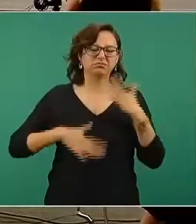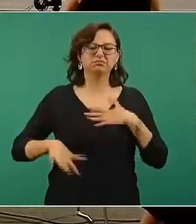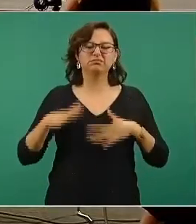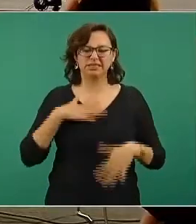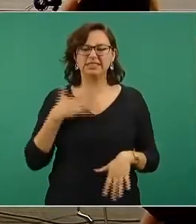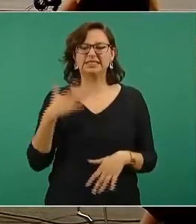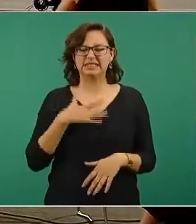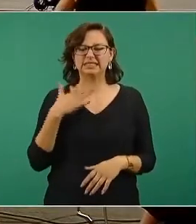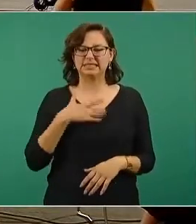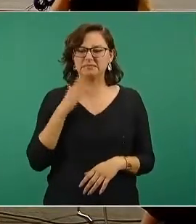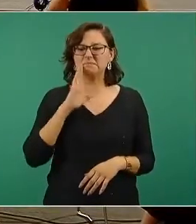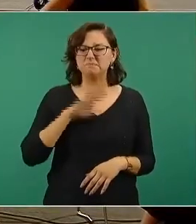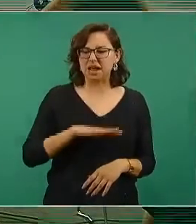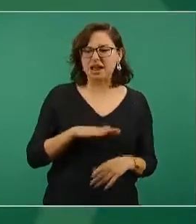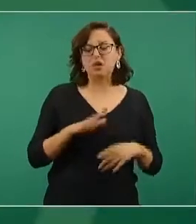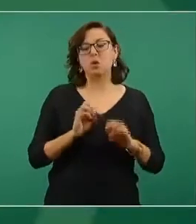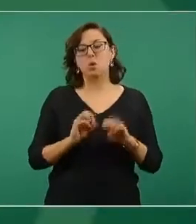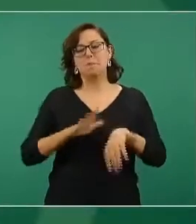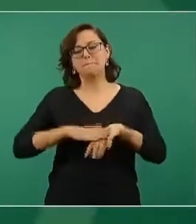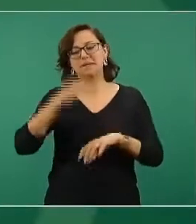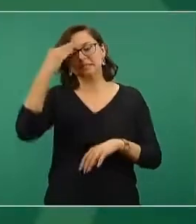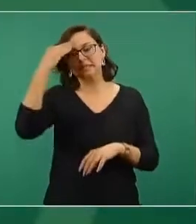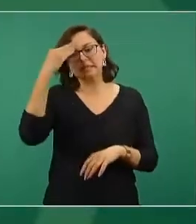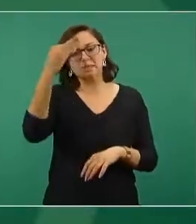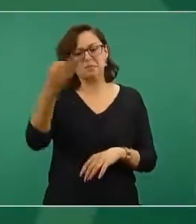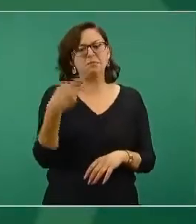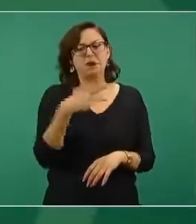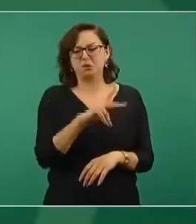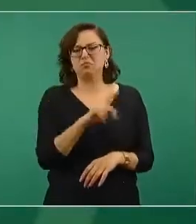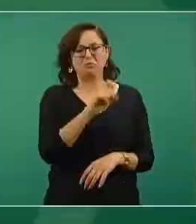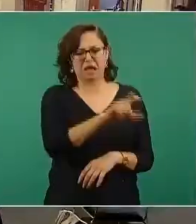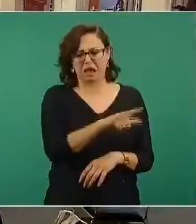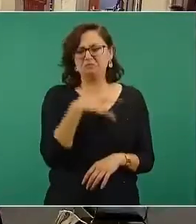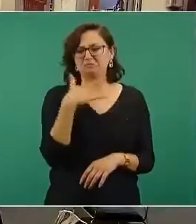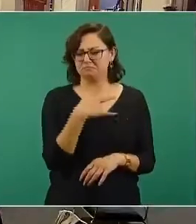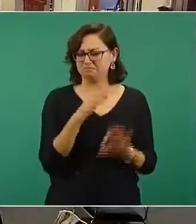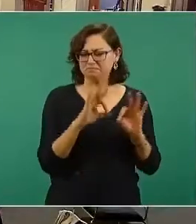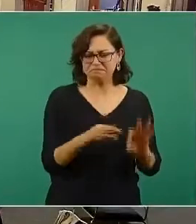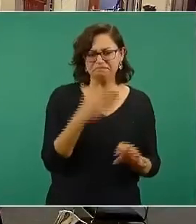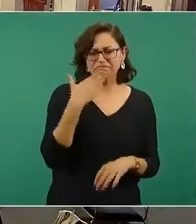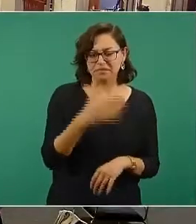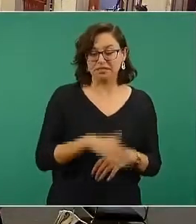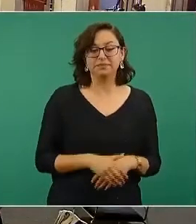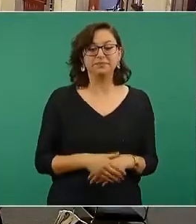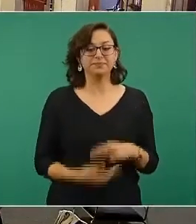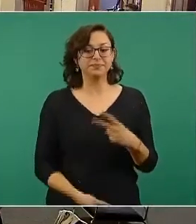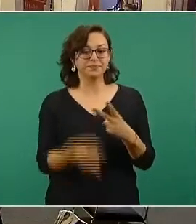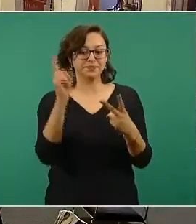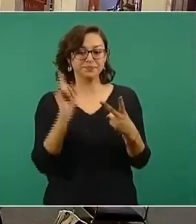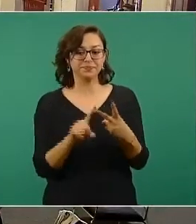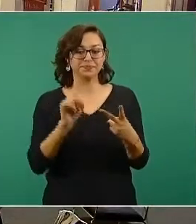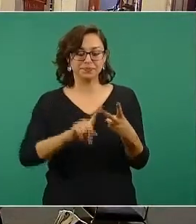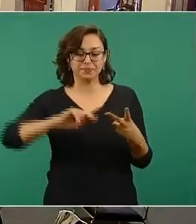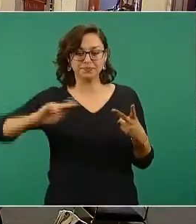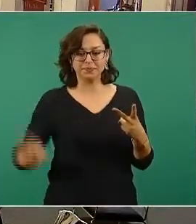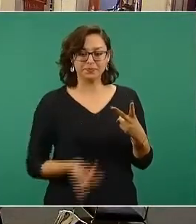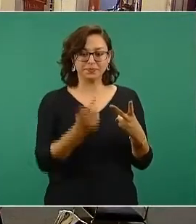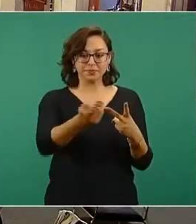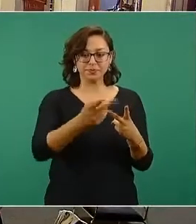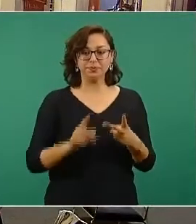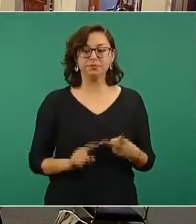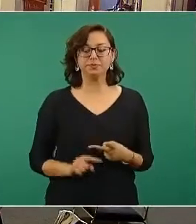o más tiempo o tarda más tiempo, pero prácticamente está asintomático. Okay. Segunda pregunta. referente a